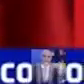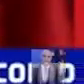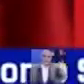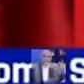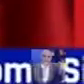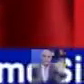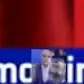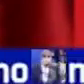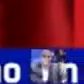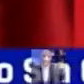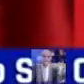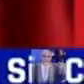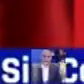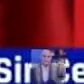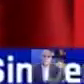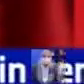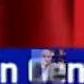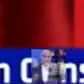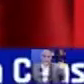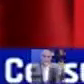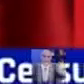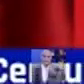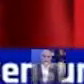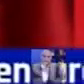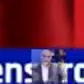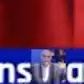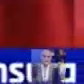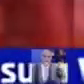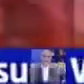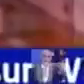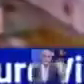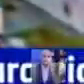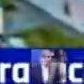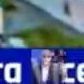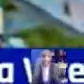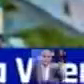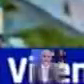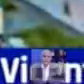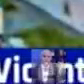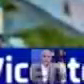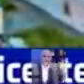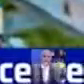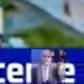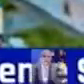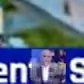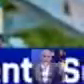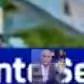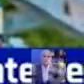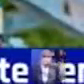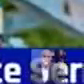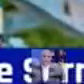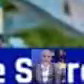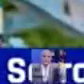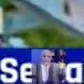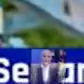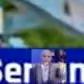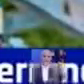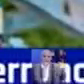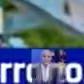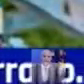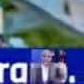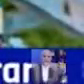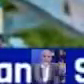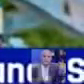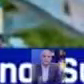la Fiscalía General de la República, el Poder Legislativo y hasta el INE. En un año y medio, el gobierno de Andrés Manuel López